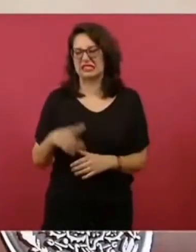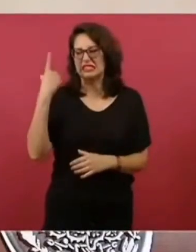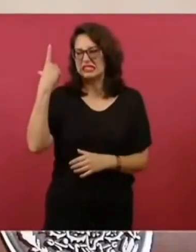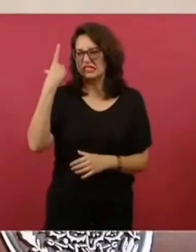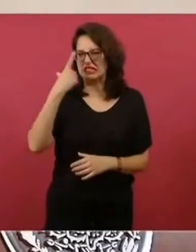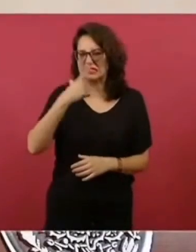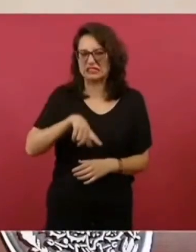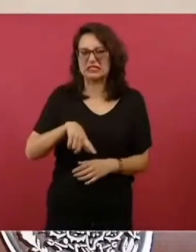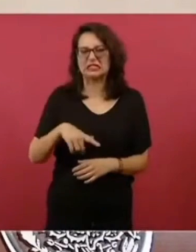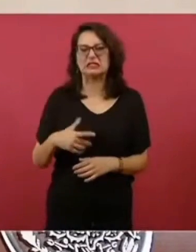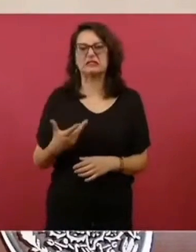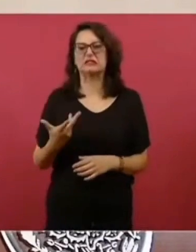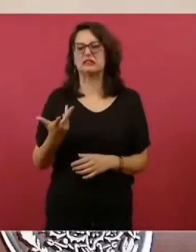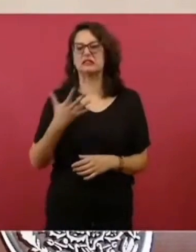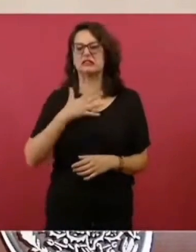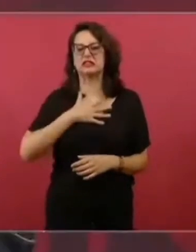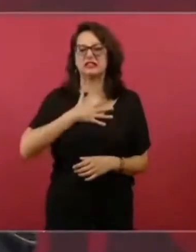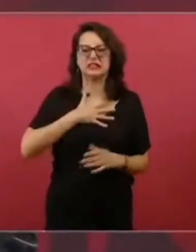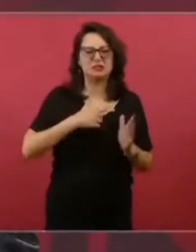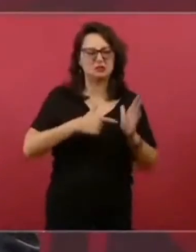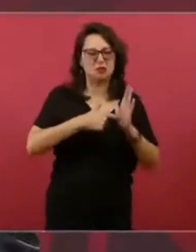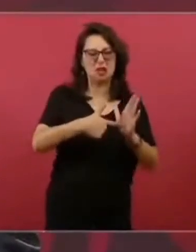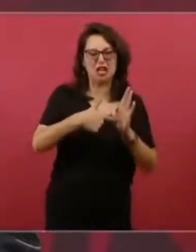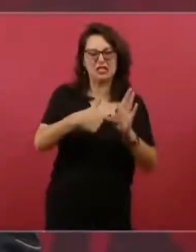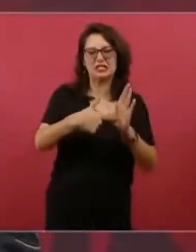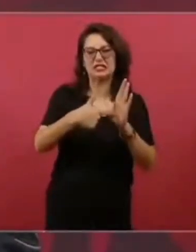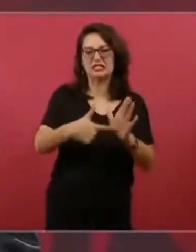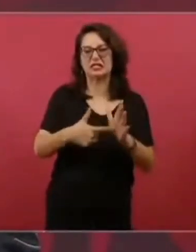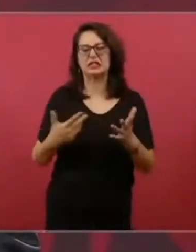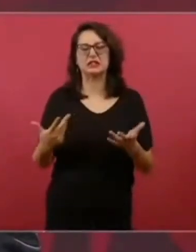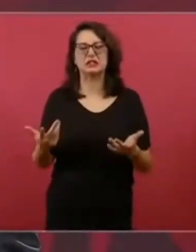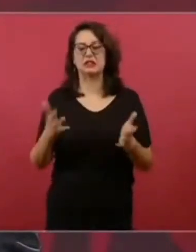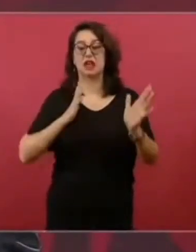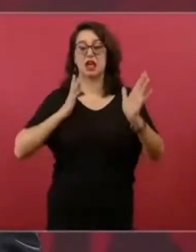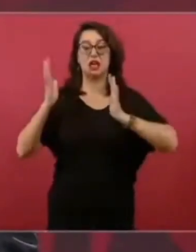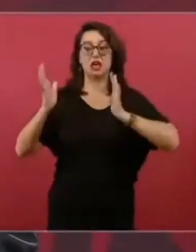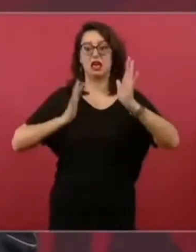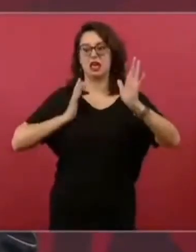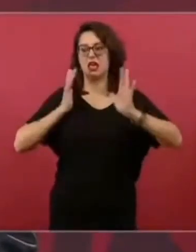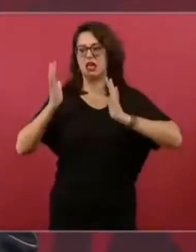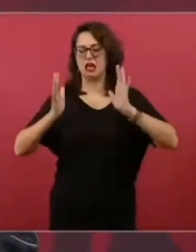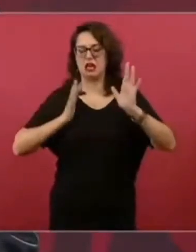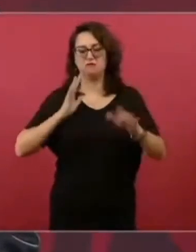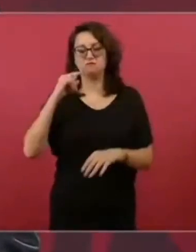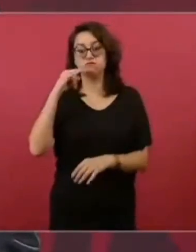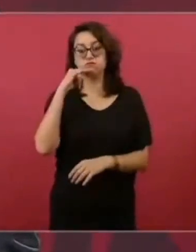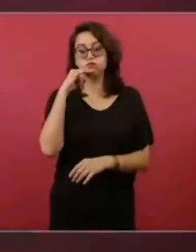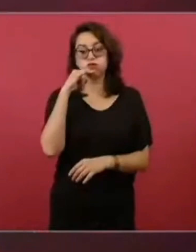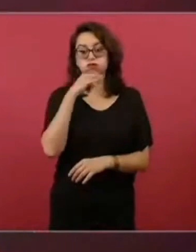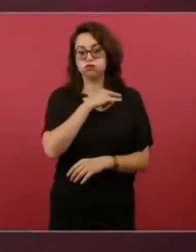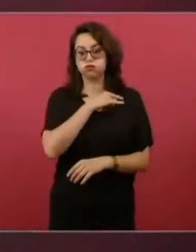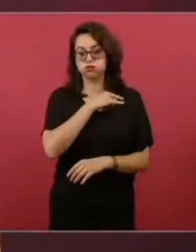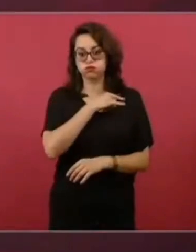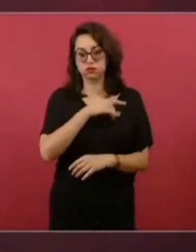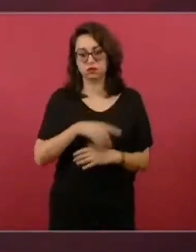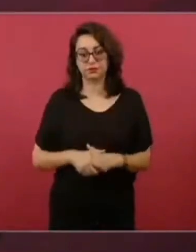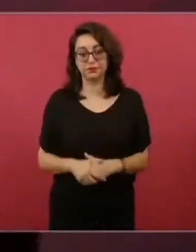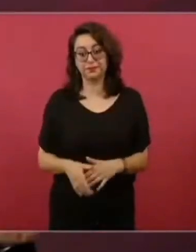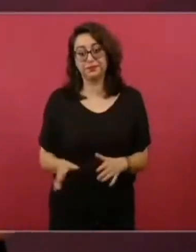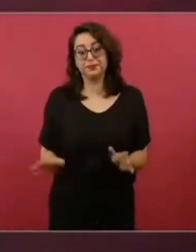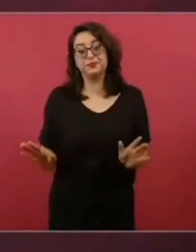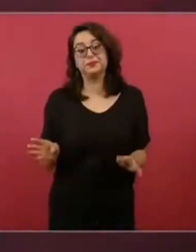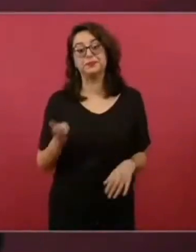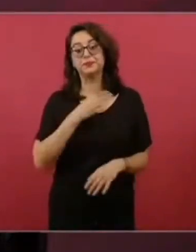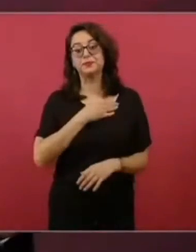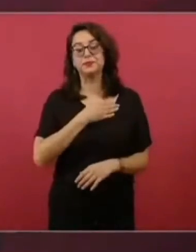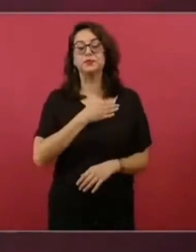alarmistas y muy hipócritas, muy hipócritas. Pero bueno,